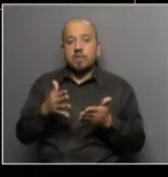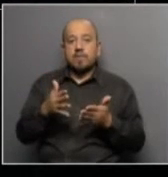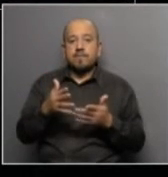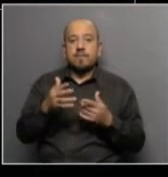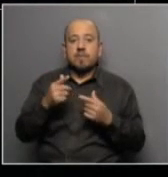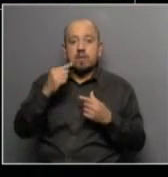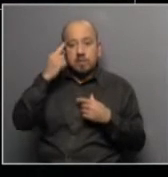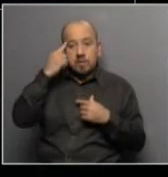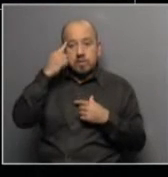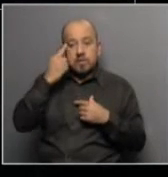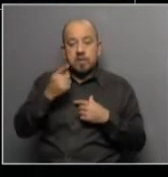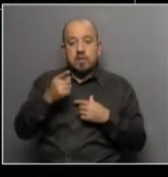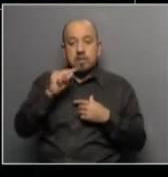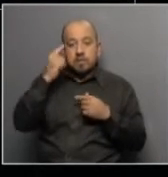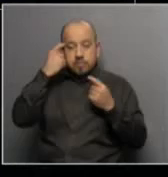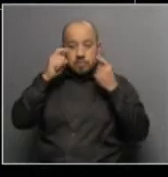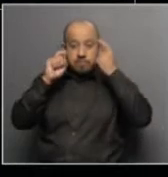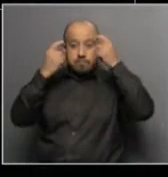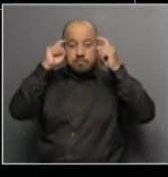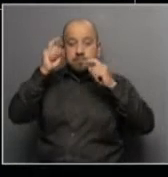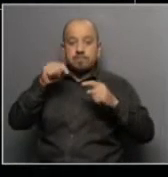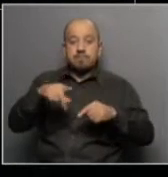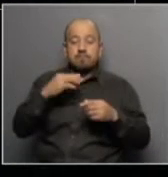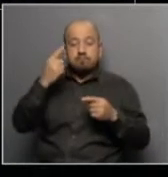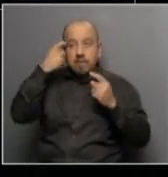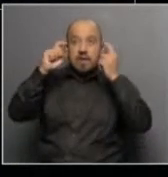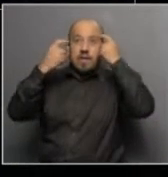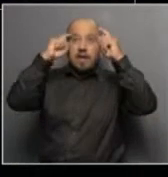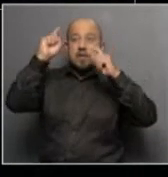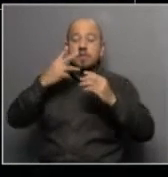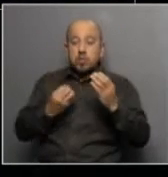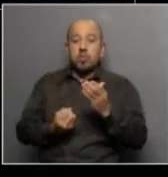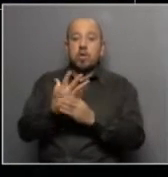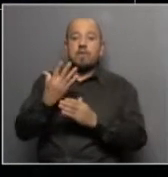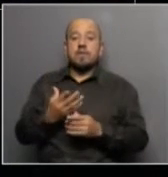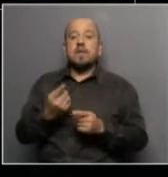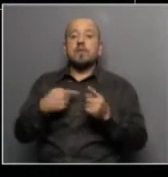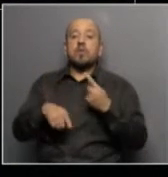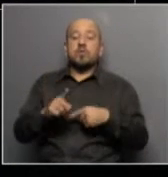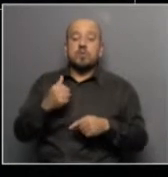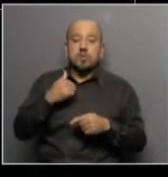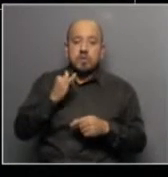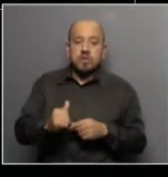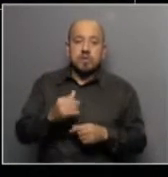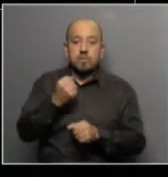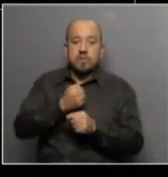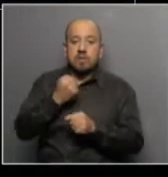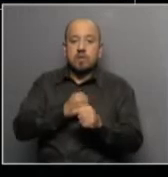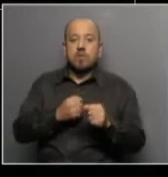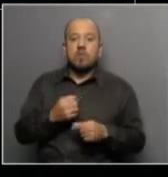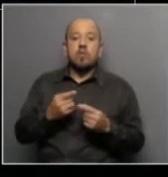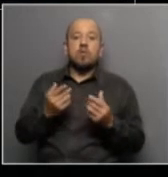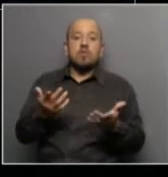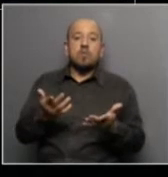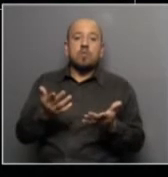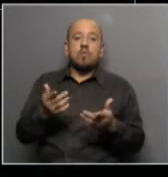que pensar es con creatividad y pensar en innovar. Entonces, en lo que sí estamos trabajando muy fuertemente, además